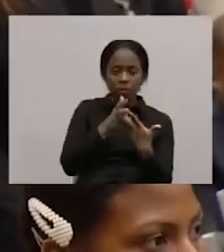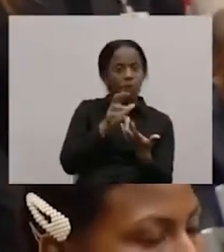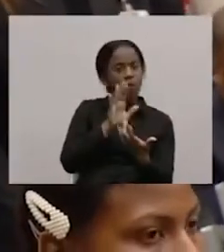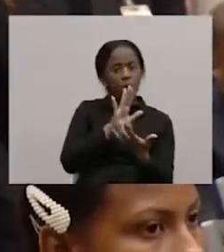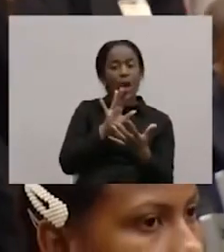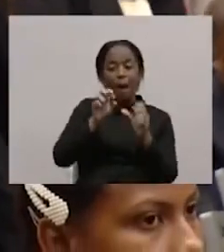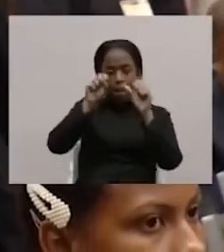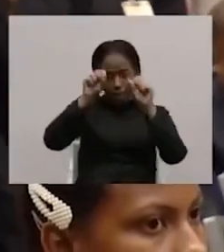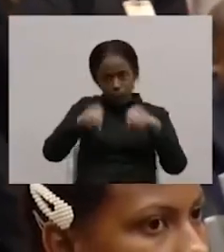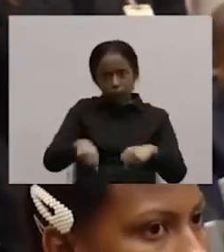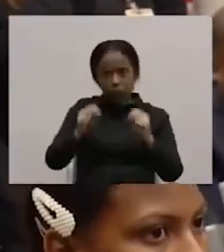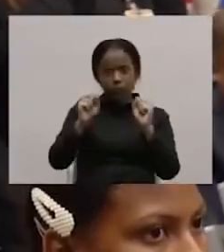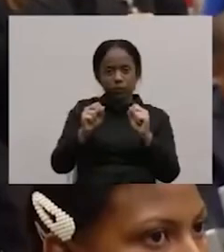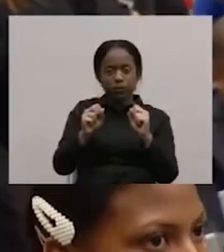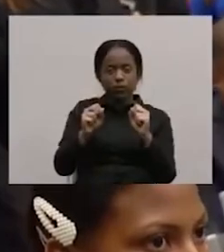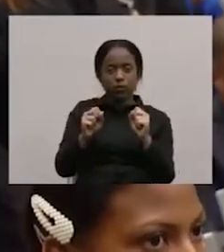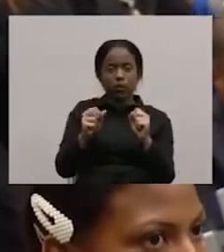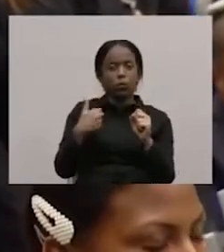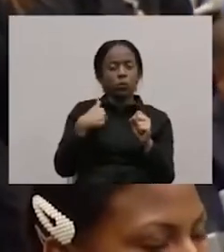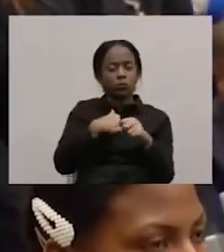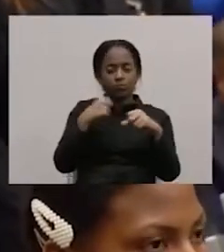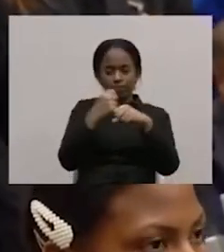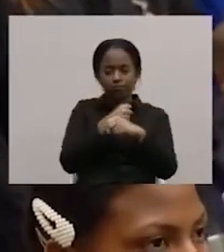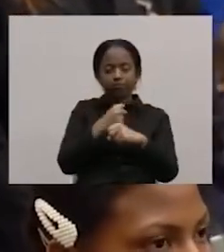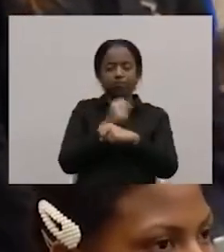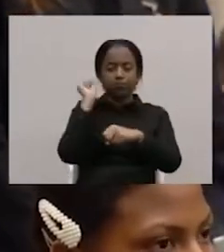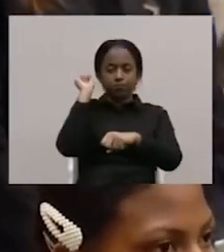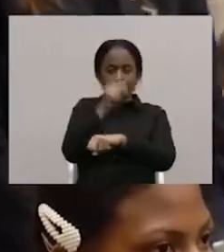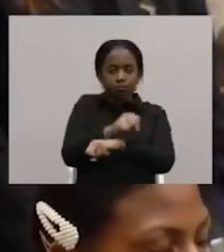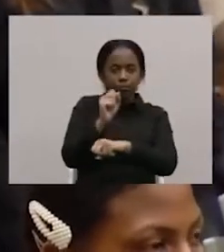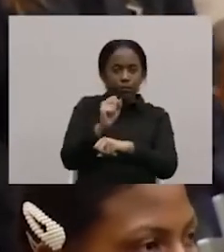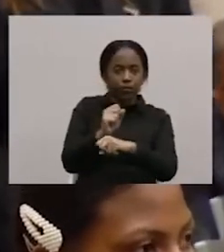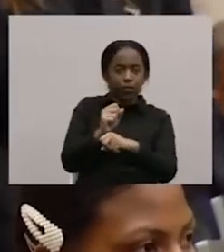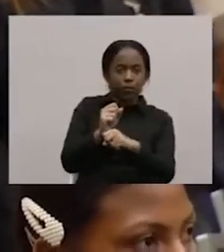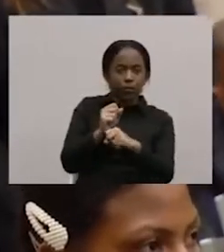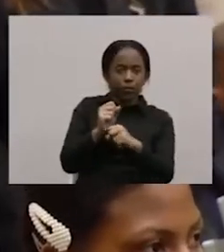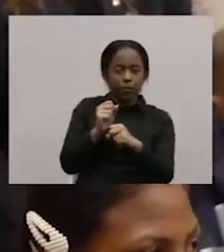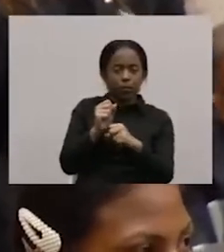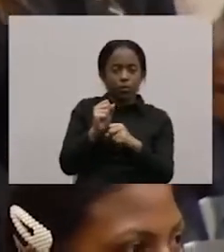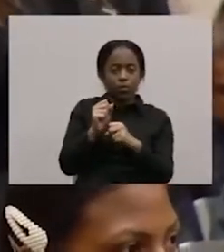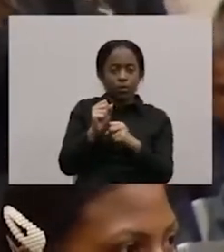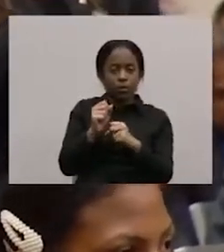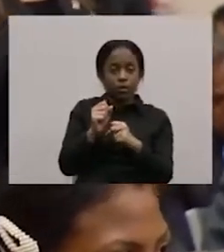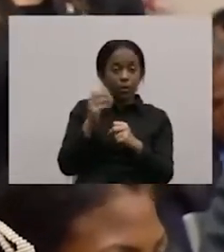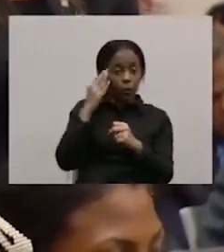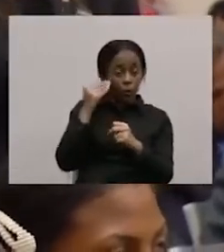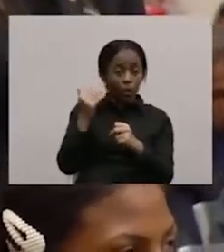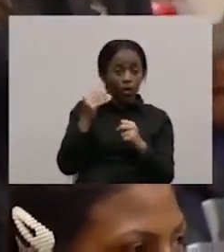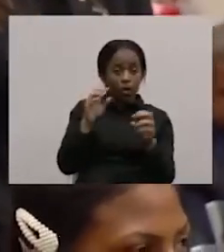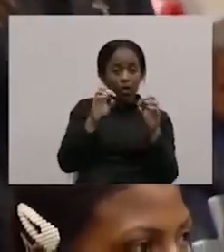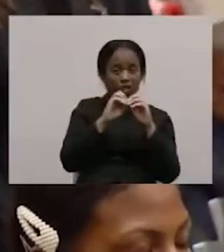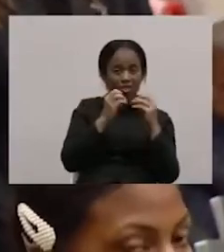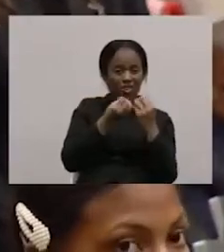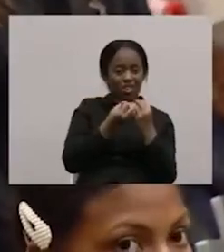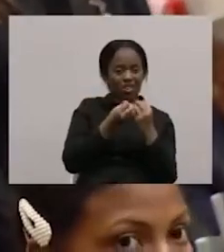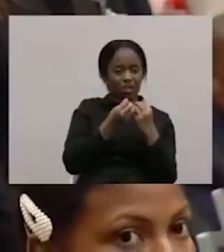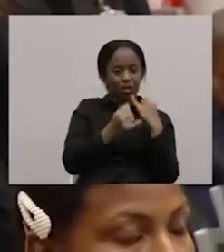Al fin y al cabo, ganamos la pelea, porque nos expulsaron de la Organización Internacional de